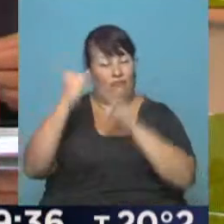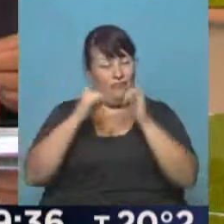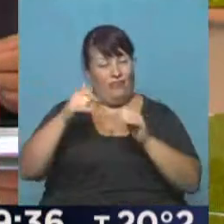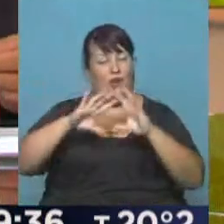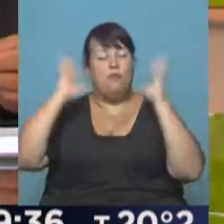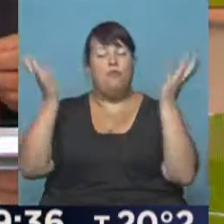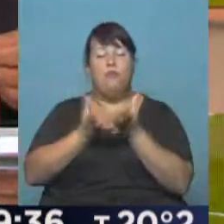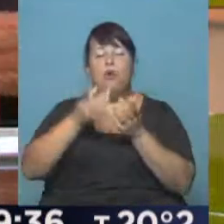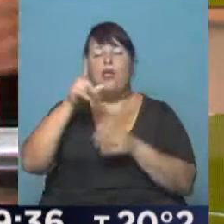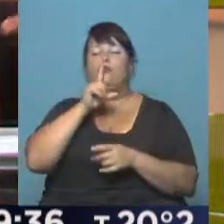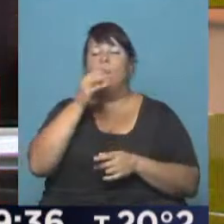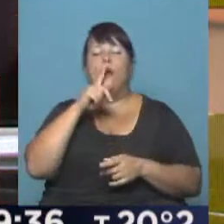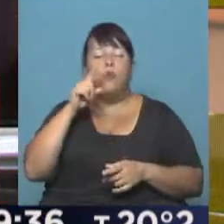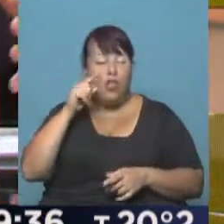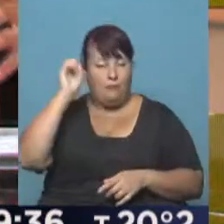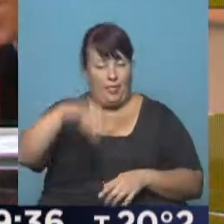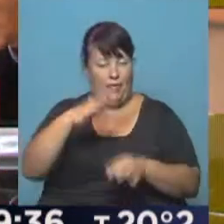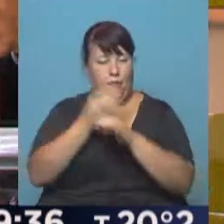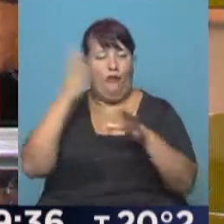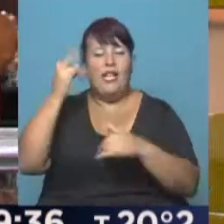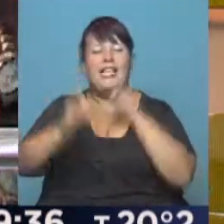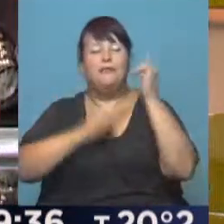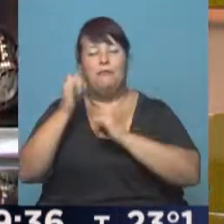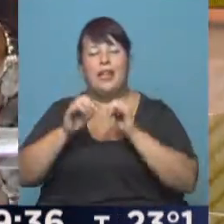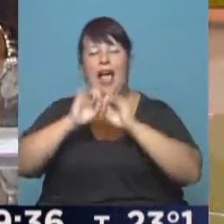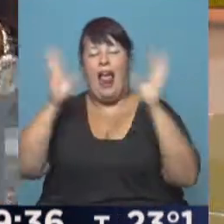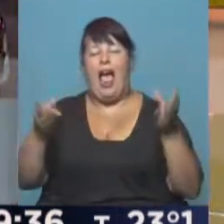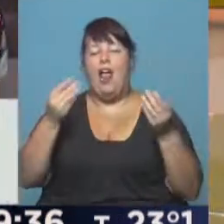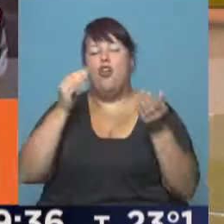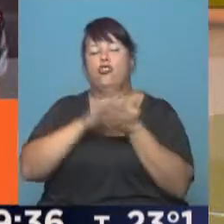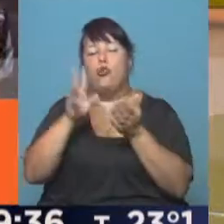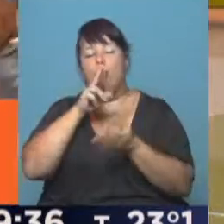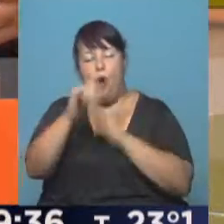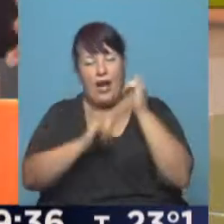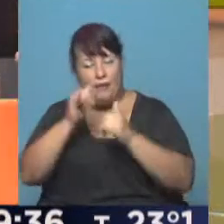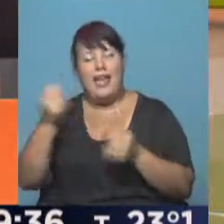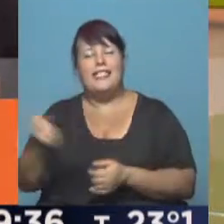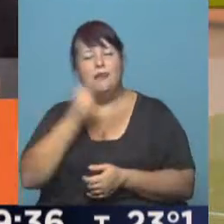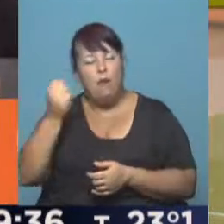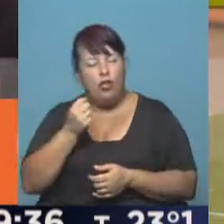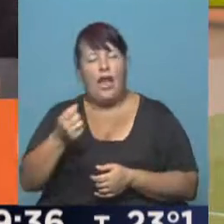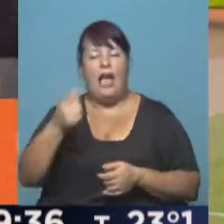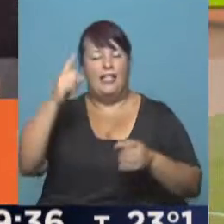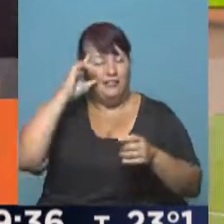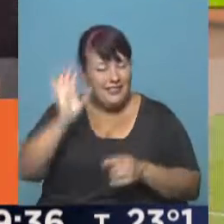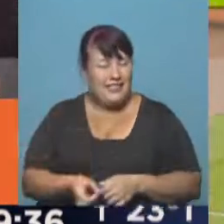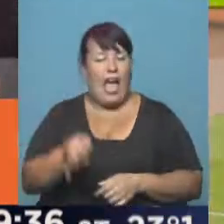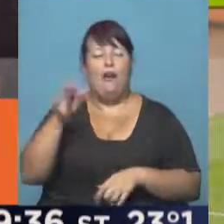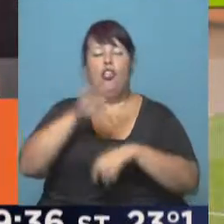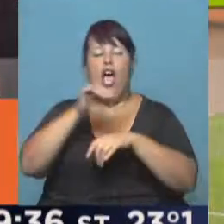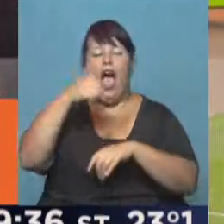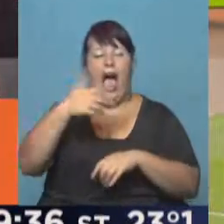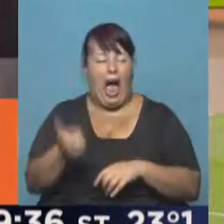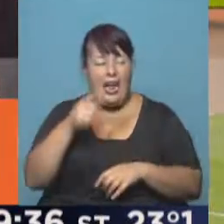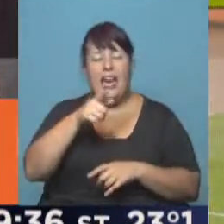Día Internacional de la Tuberculosis, estamos con un especialista para comenzar a analizar junto a Gabriela la importancia de tomar conciencia. La doctora Ana